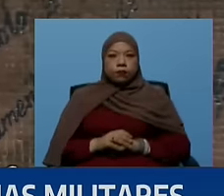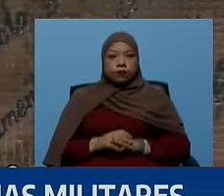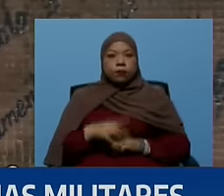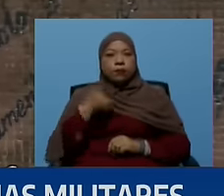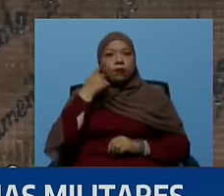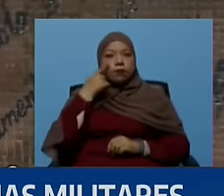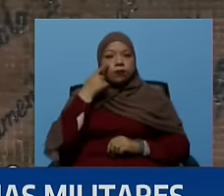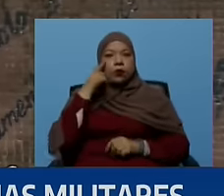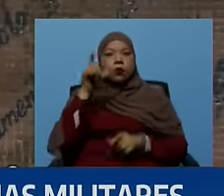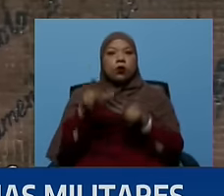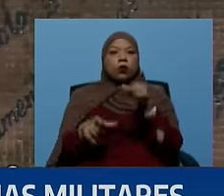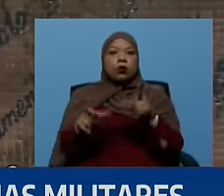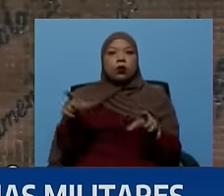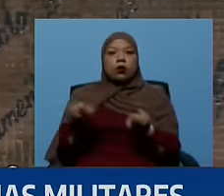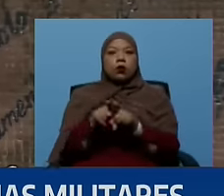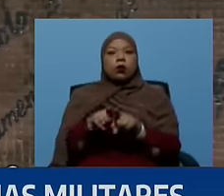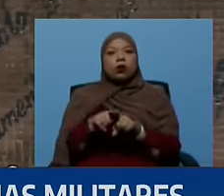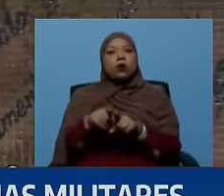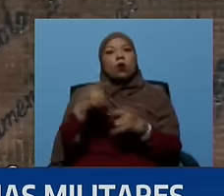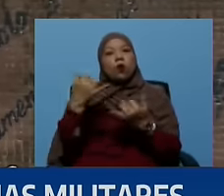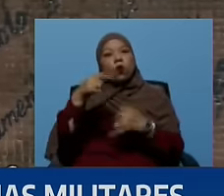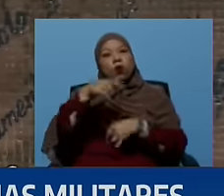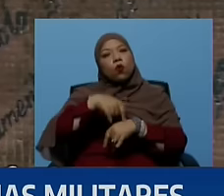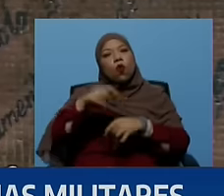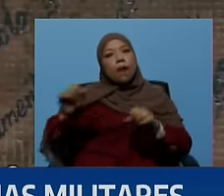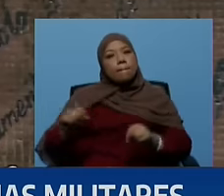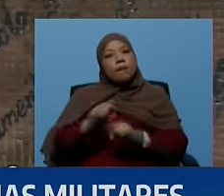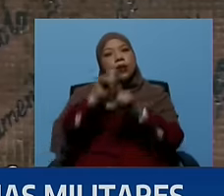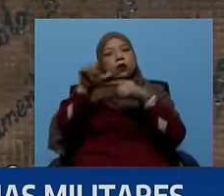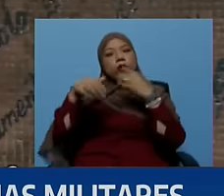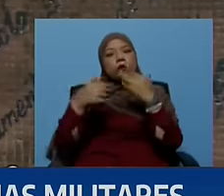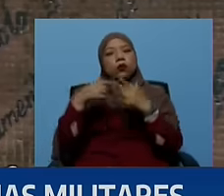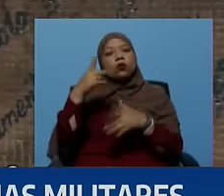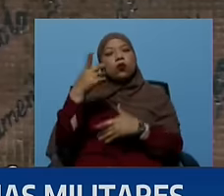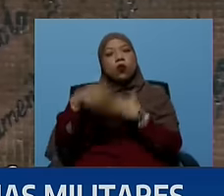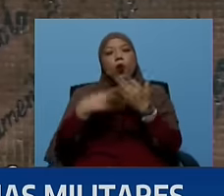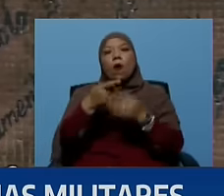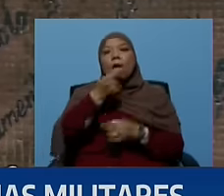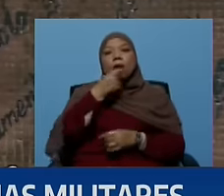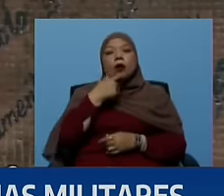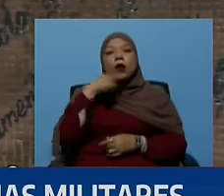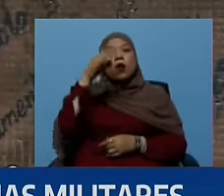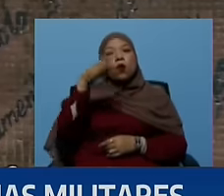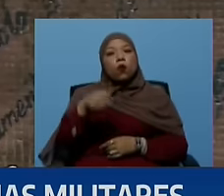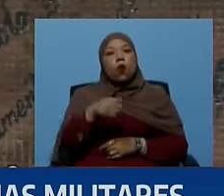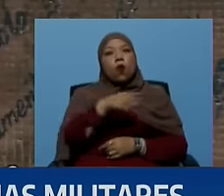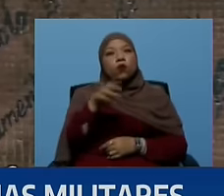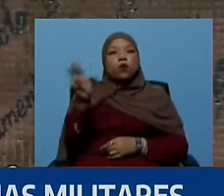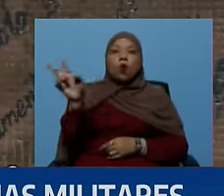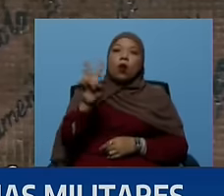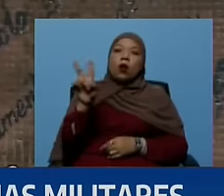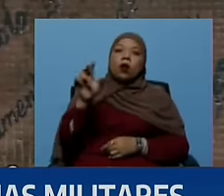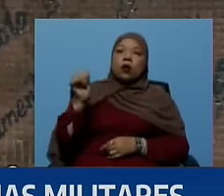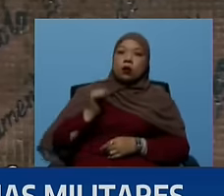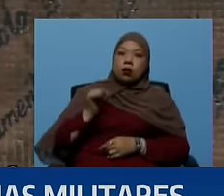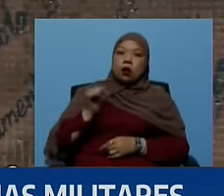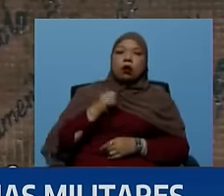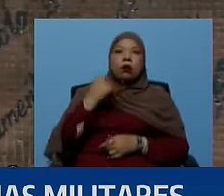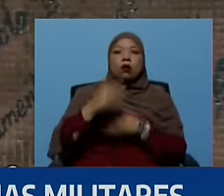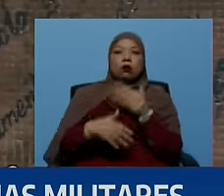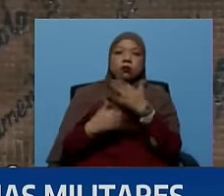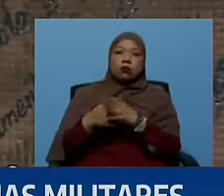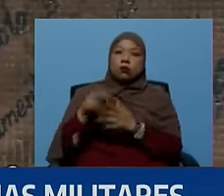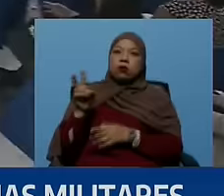vivido y estamos viviendo tiempos milagrosos han llegado tiempos bendecidos para Venezuela aprovechemos estos tiempos